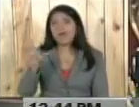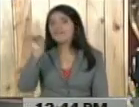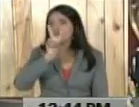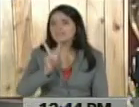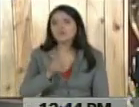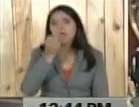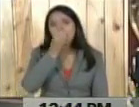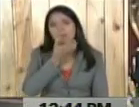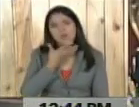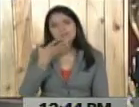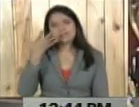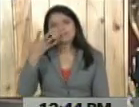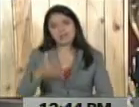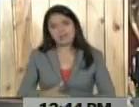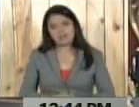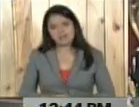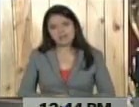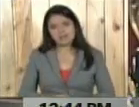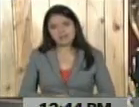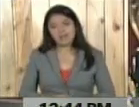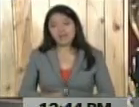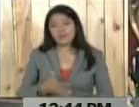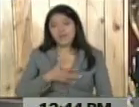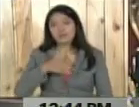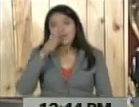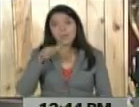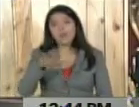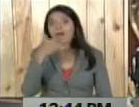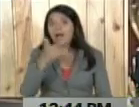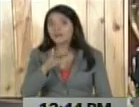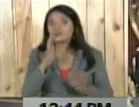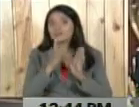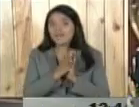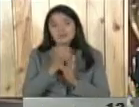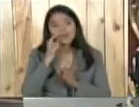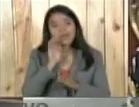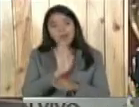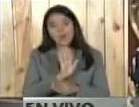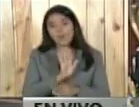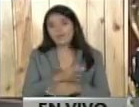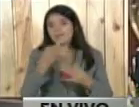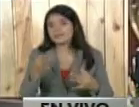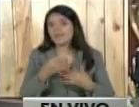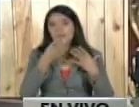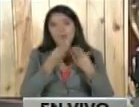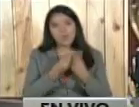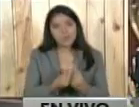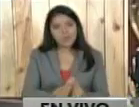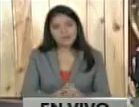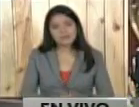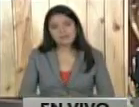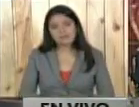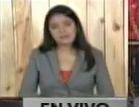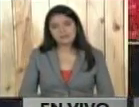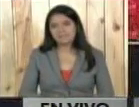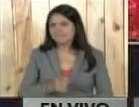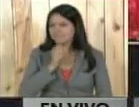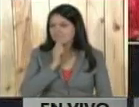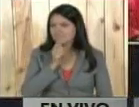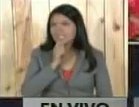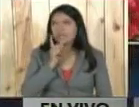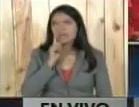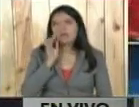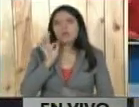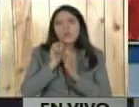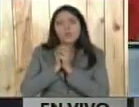bonita que nuestro pueblo tiene un santo que lo protege y que lo acompaña. ¿Quién no le ha rezado a José